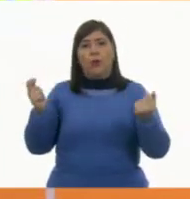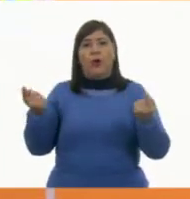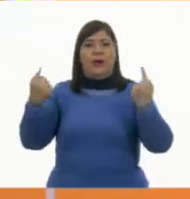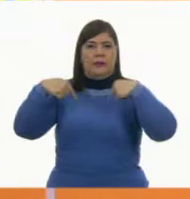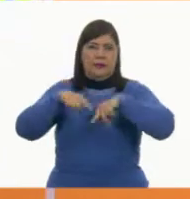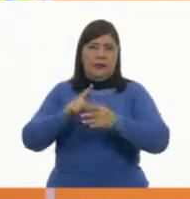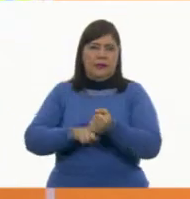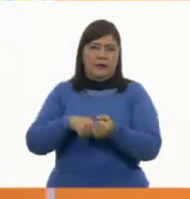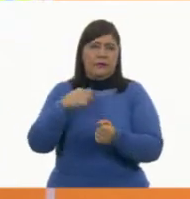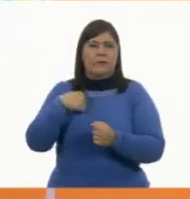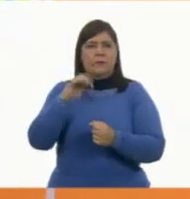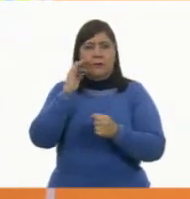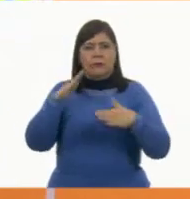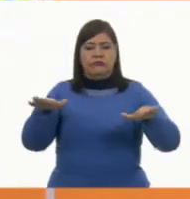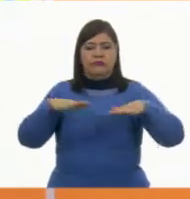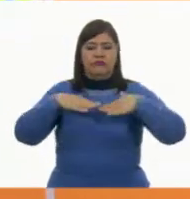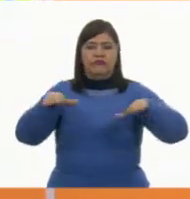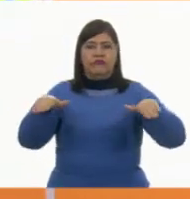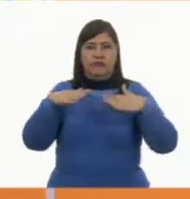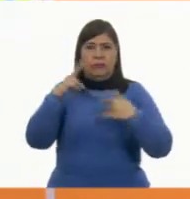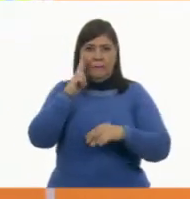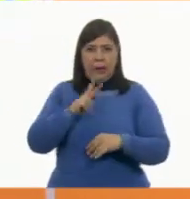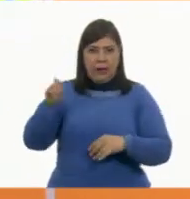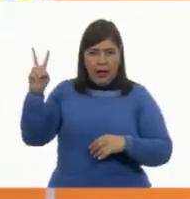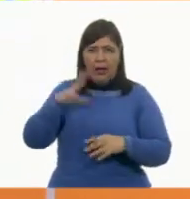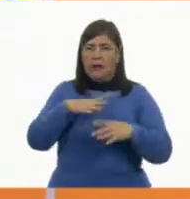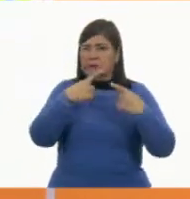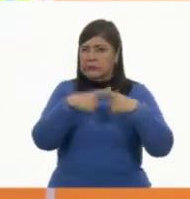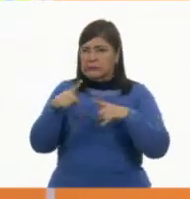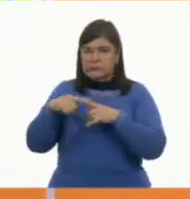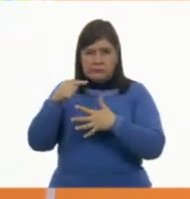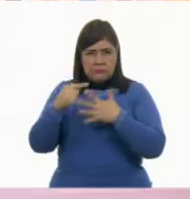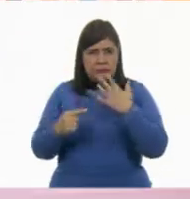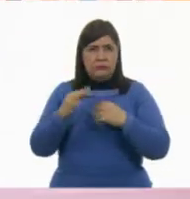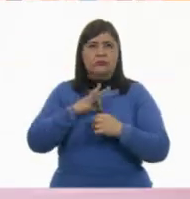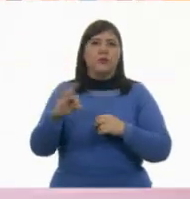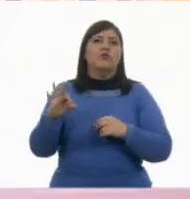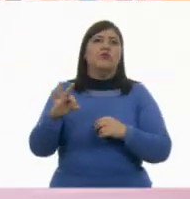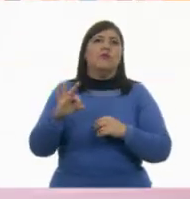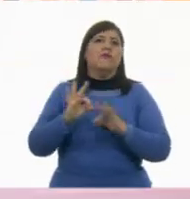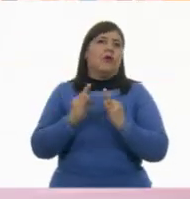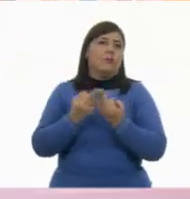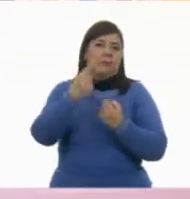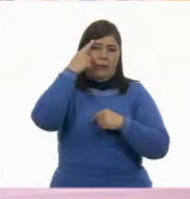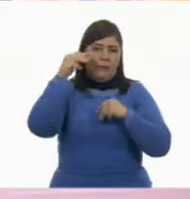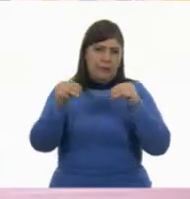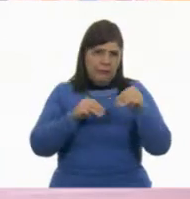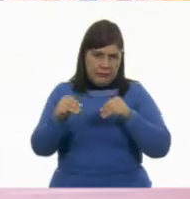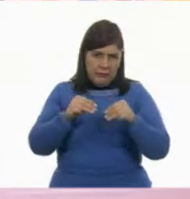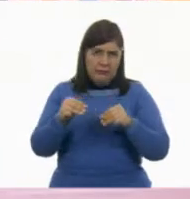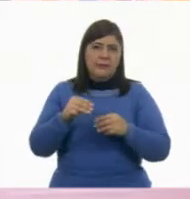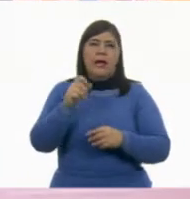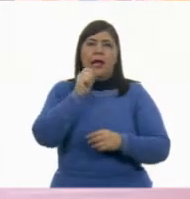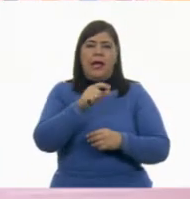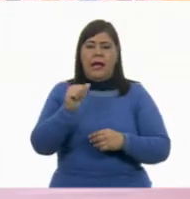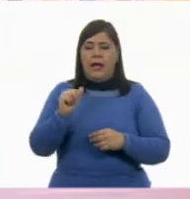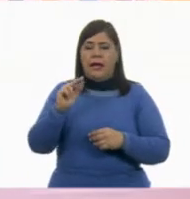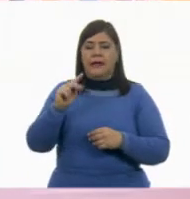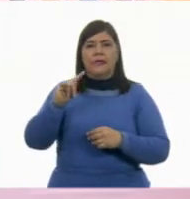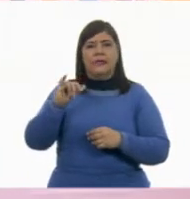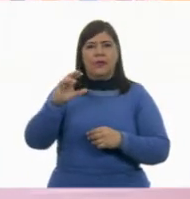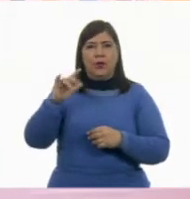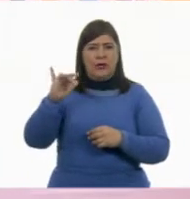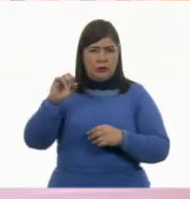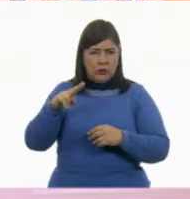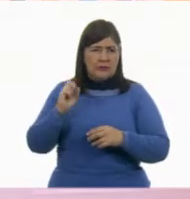hacer abducción y aducción. Entonces tenemos muchas posibilidades de movimiento y en algunas articulaciones también tenemos limitaciones.